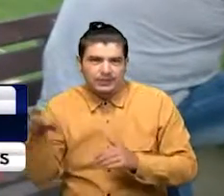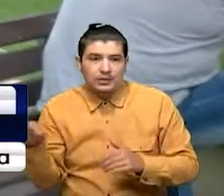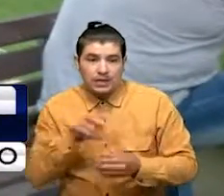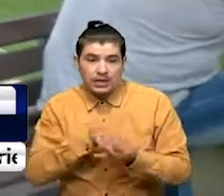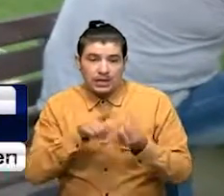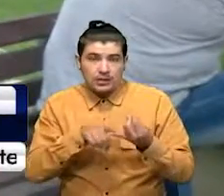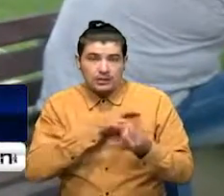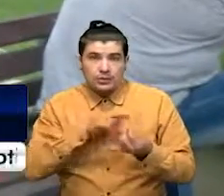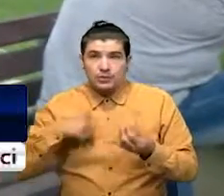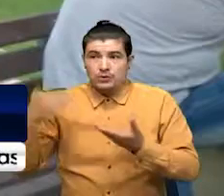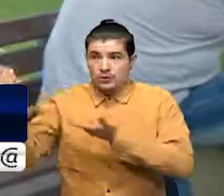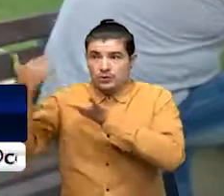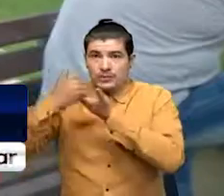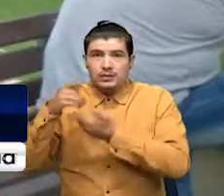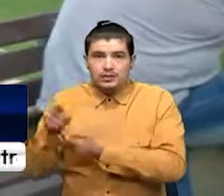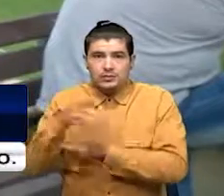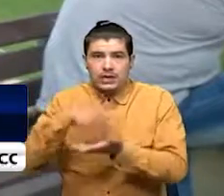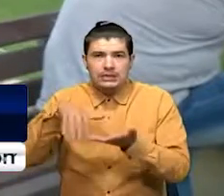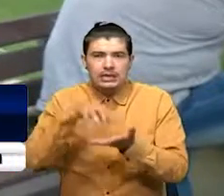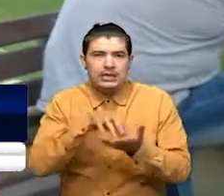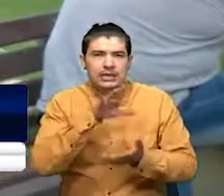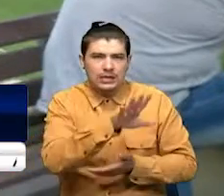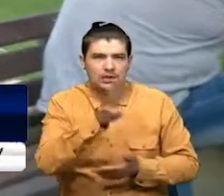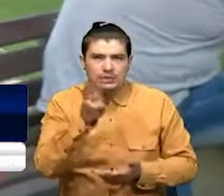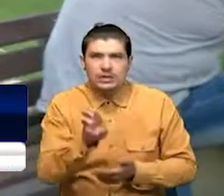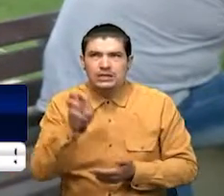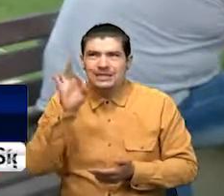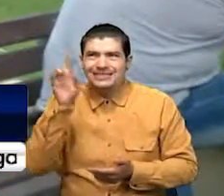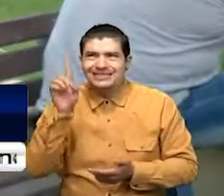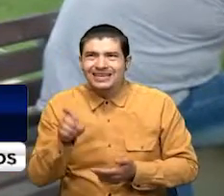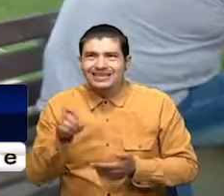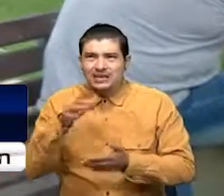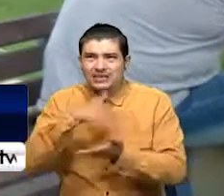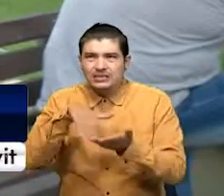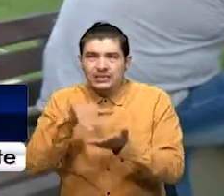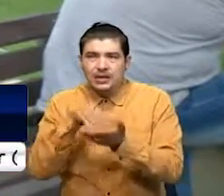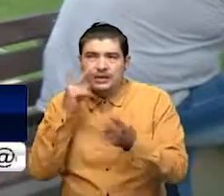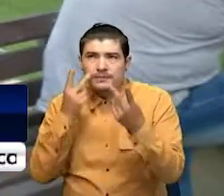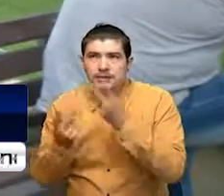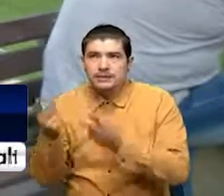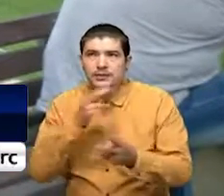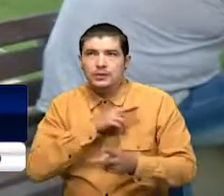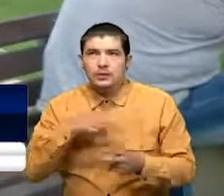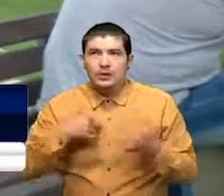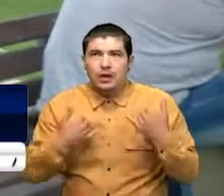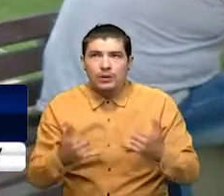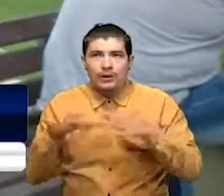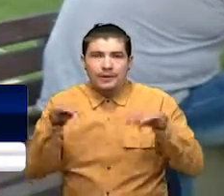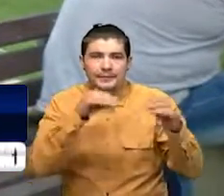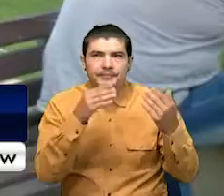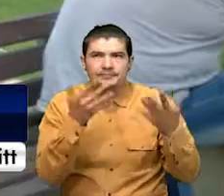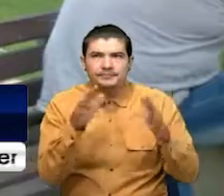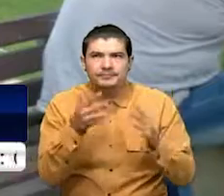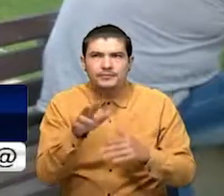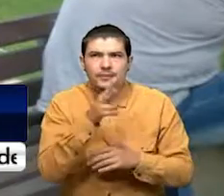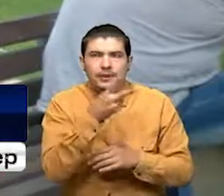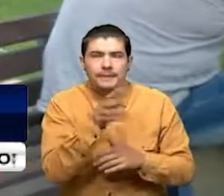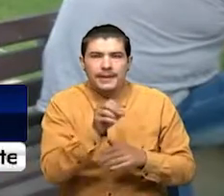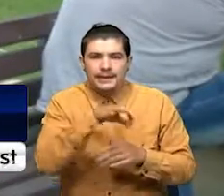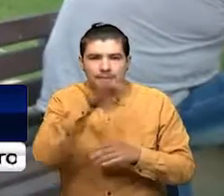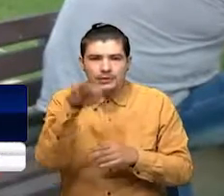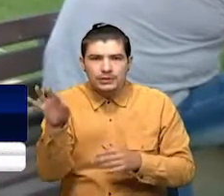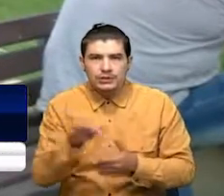nosotros no visitaron una sede de 586 es que tenemos focalizadas entonces estamos hablando más o menos de una muestra del 20 por